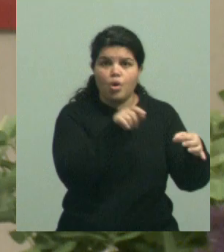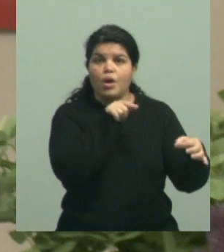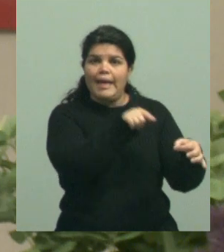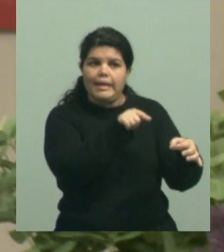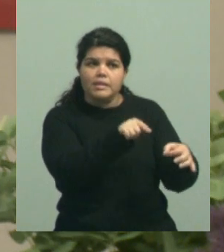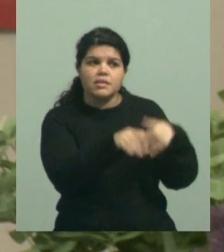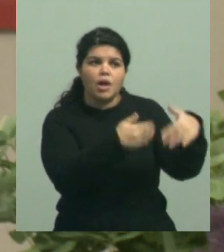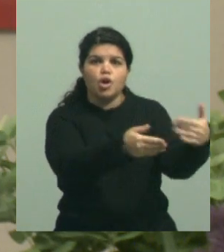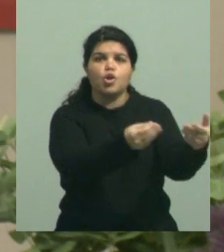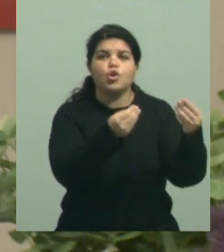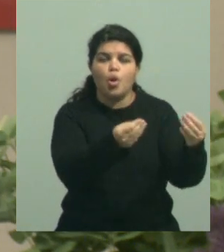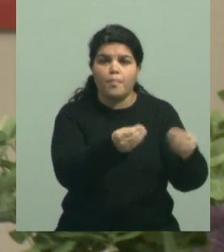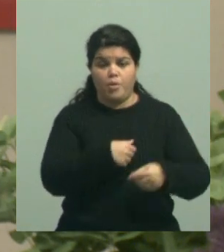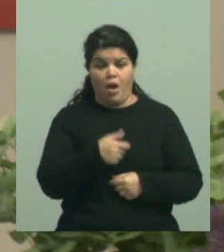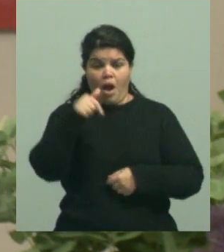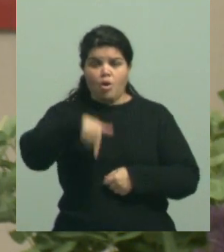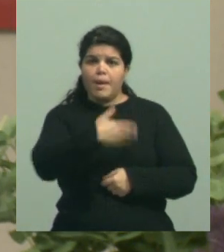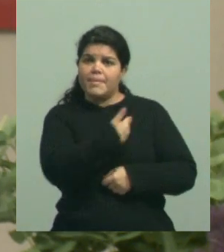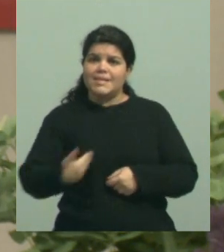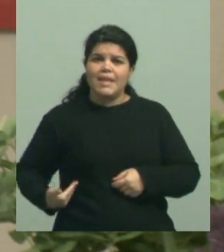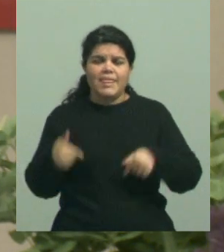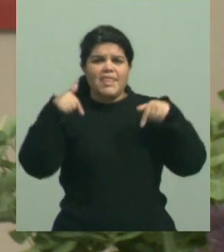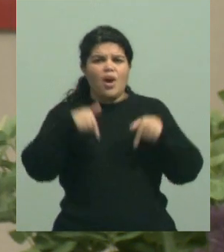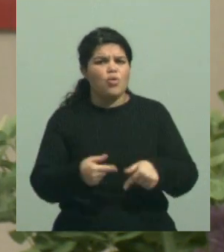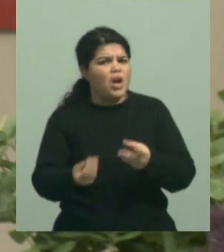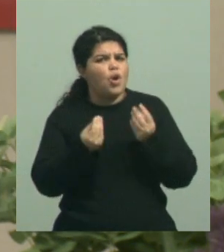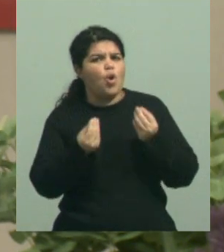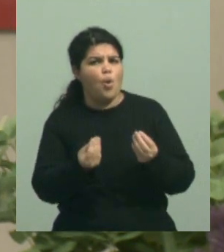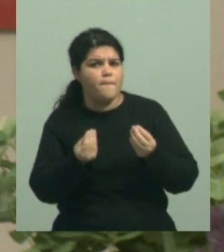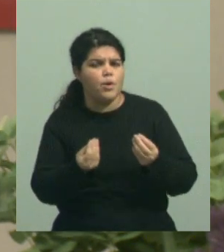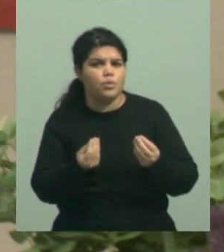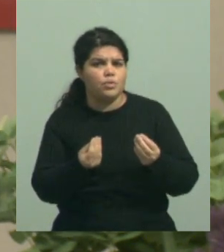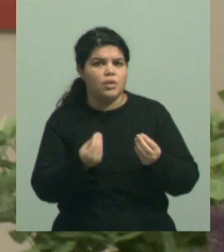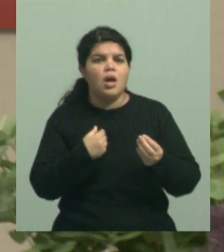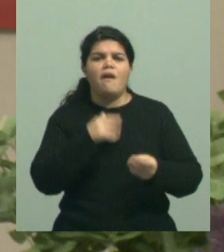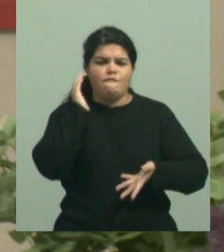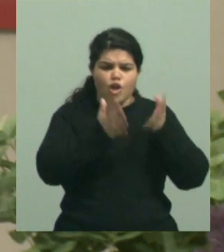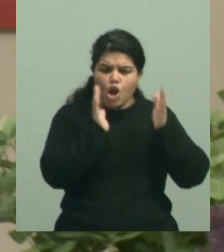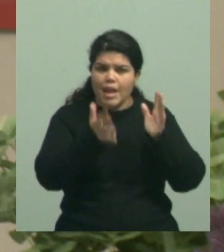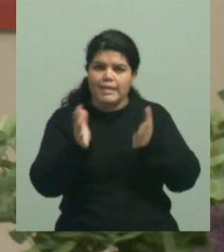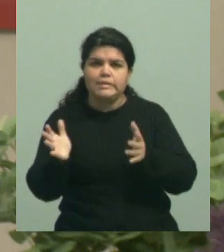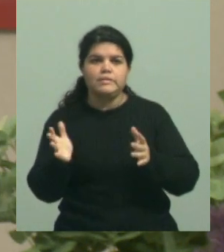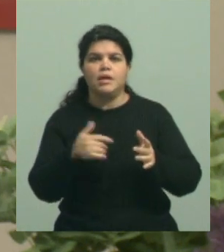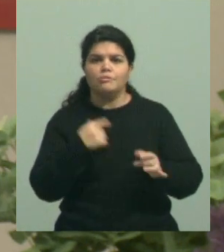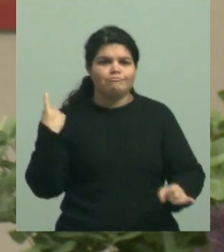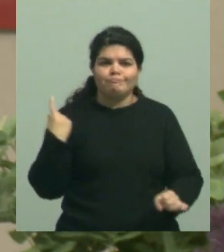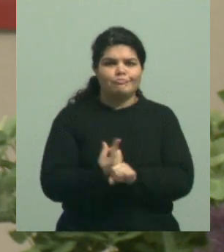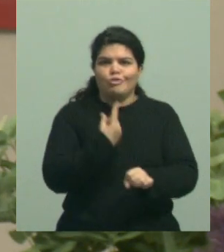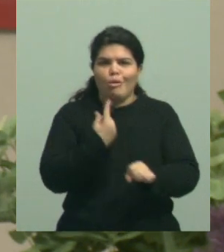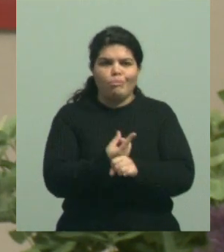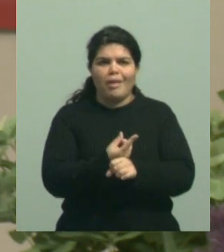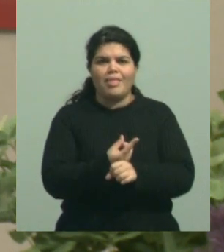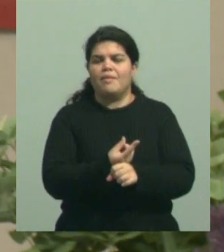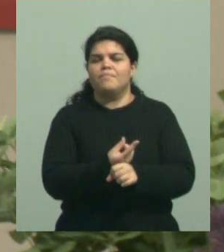situación de violencia que se ha dado a nivel político, pero también la violencia que no logran erradicar en México los gobiernos, que está relacionada también